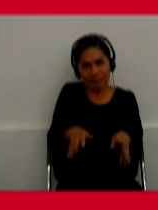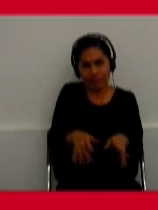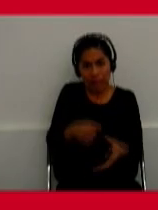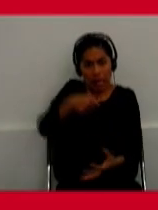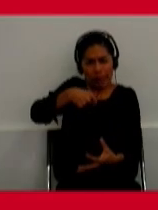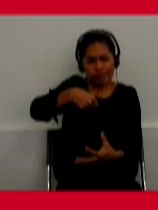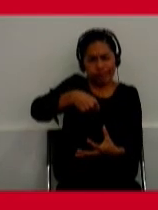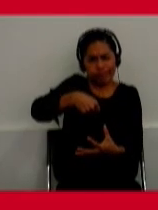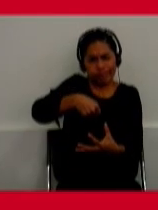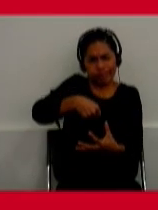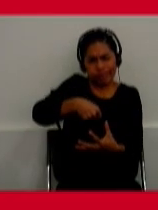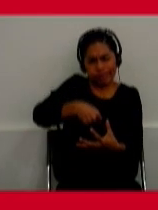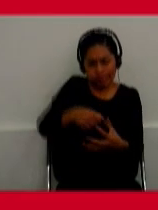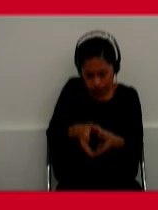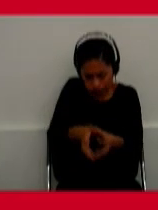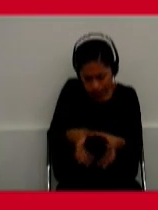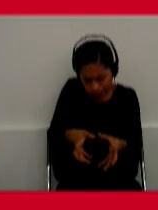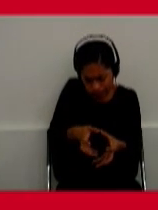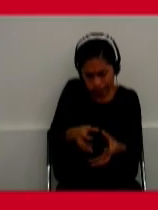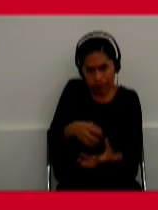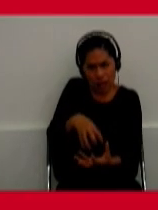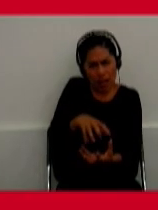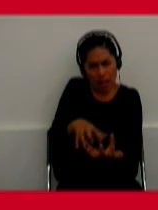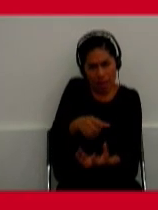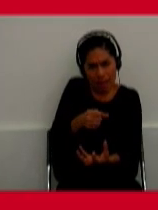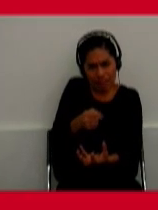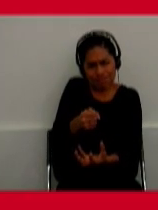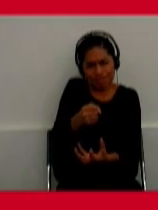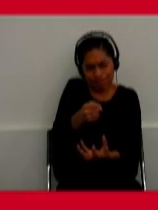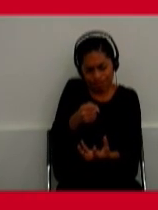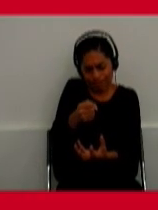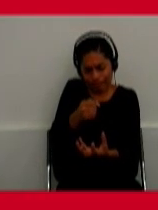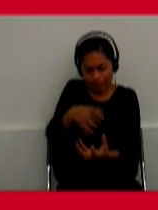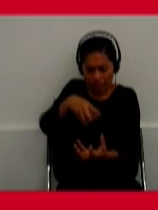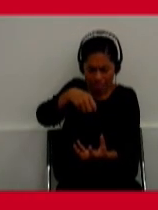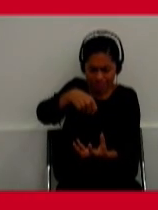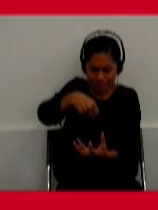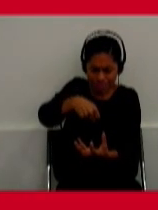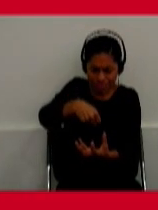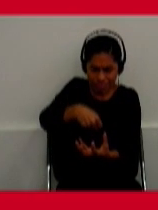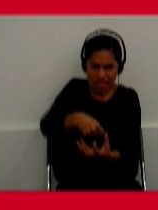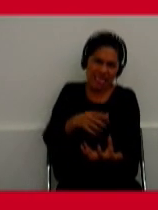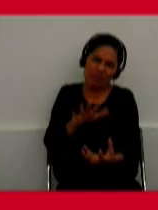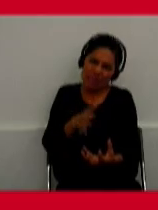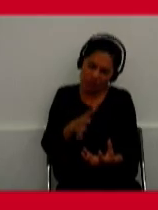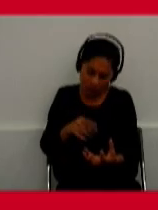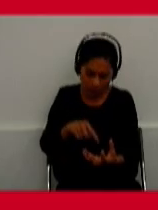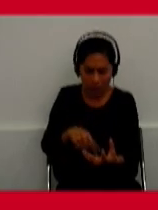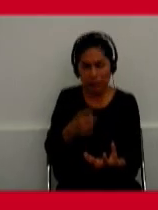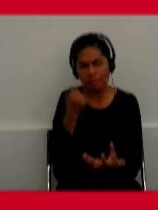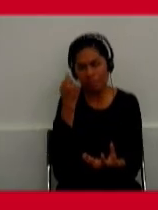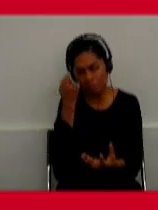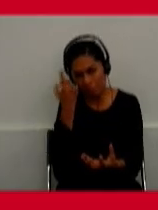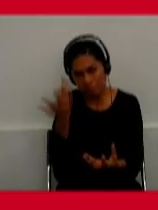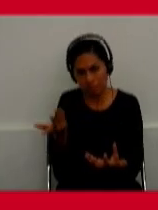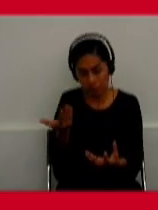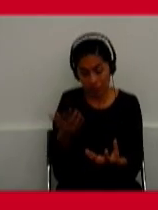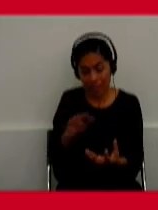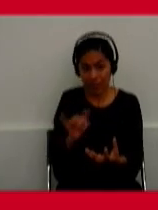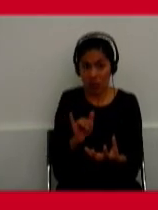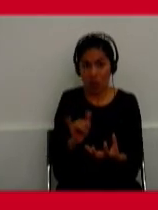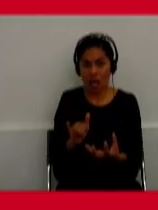presión se va densificando dentro de la bolsa el mayor contenido de relaves. Ese es un concepto básico y eso ya se extiende a cualquier tipo de